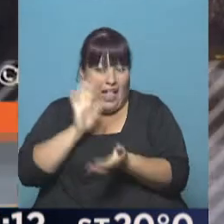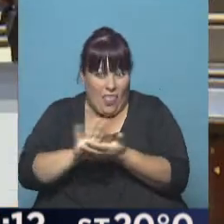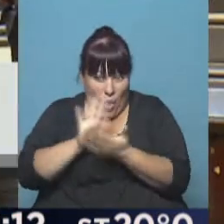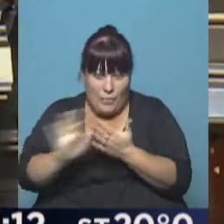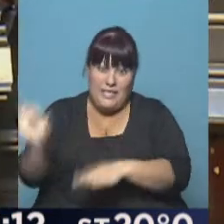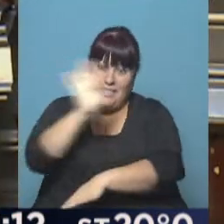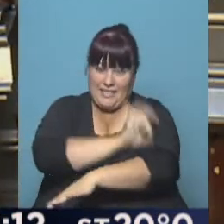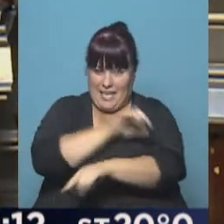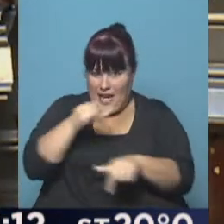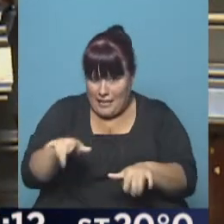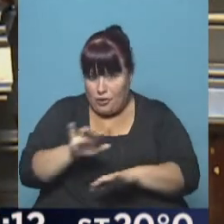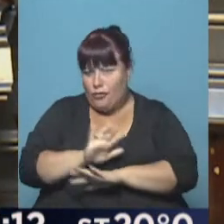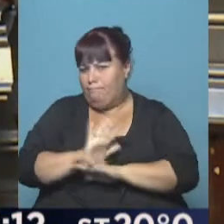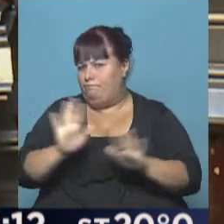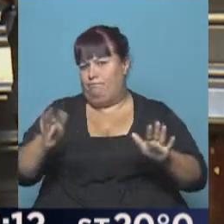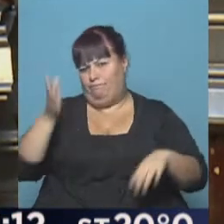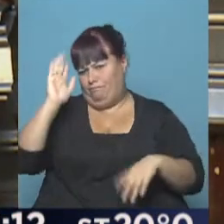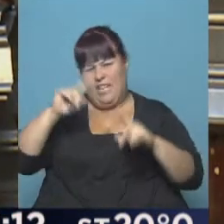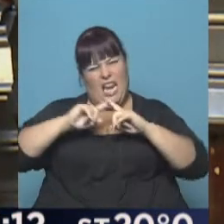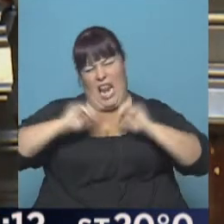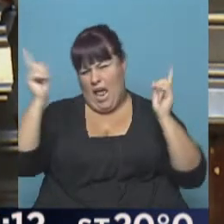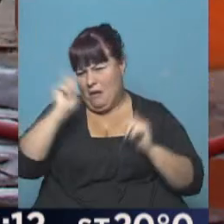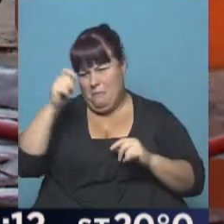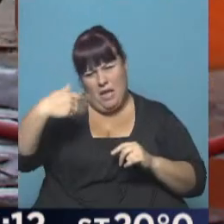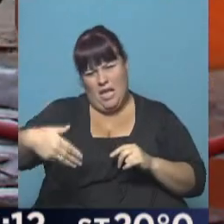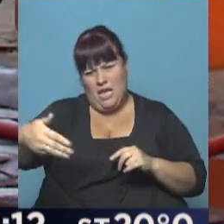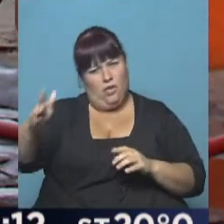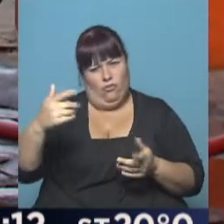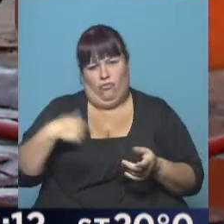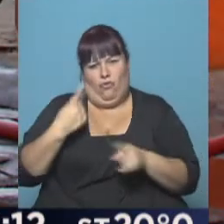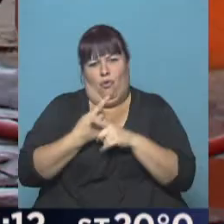esto, van a llevar varios meses. Y yo